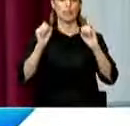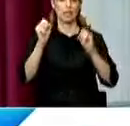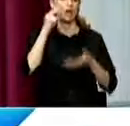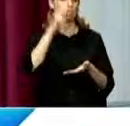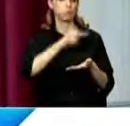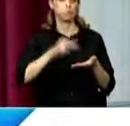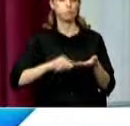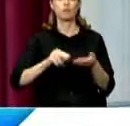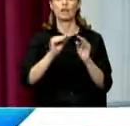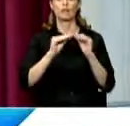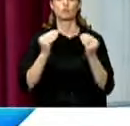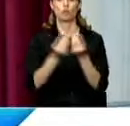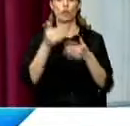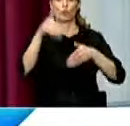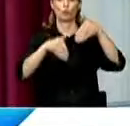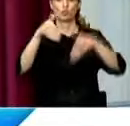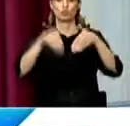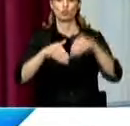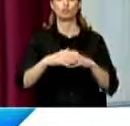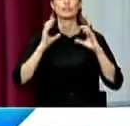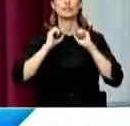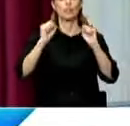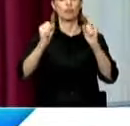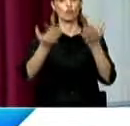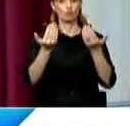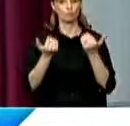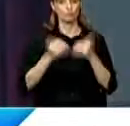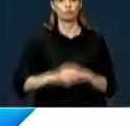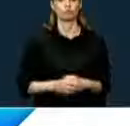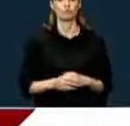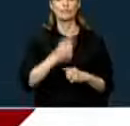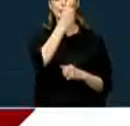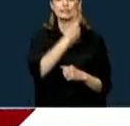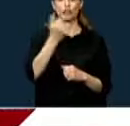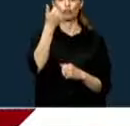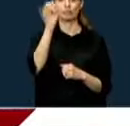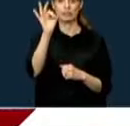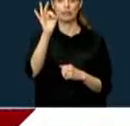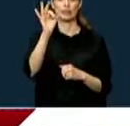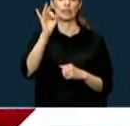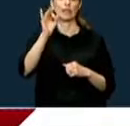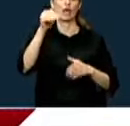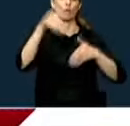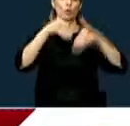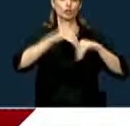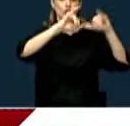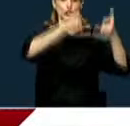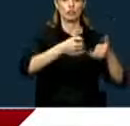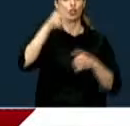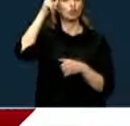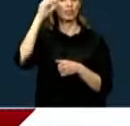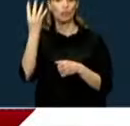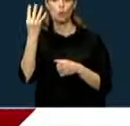pero pierden. Bueno, las universidades van a ir hoy a un paro masivo. Igual es como decías vos, Rolando,